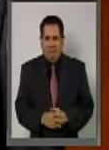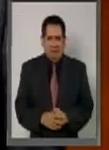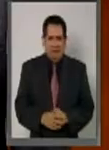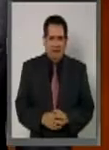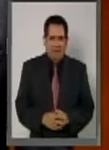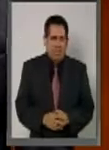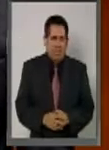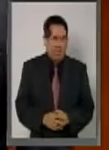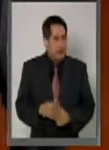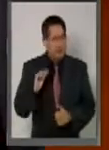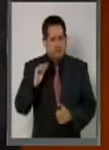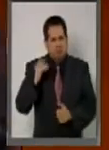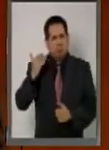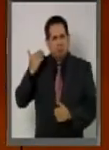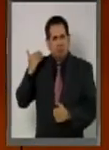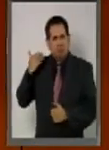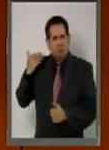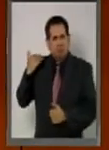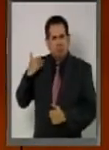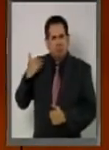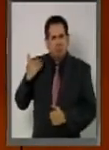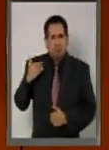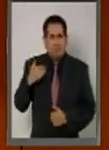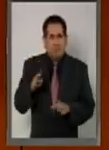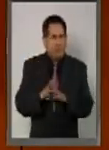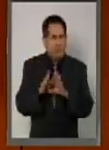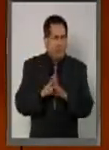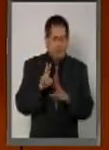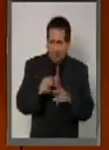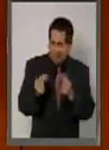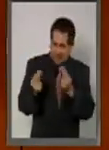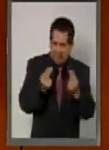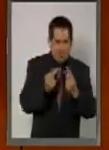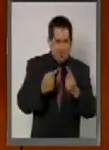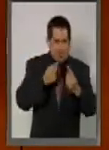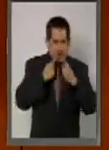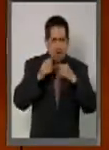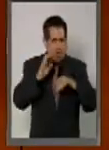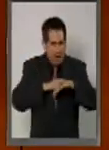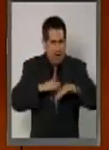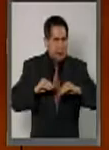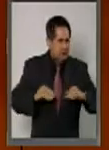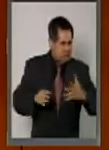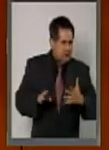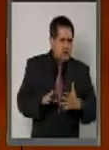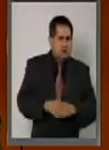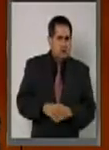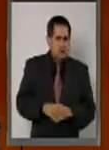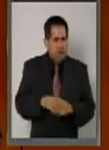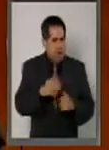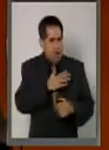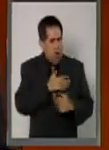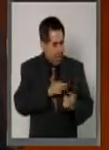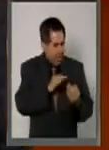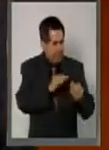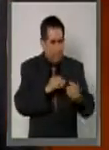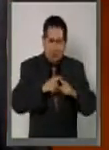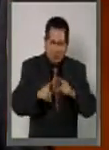Hablamos hace poco de la necesidad de darle movimiento a las